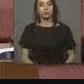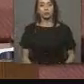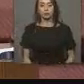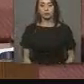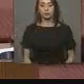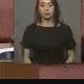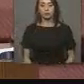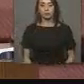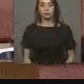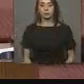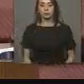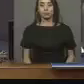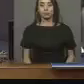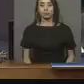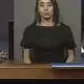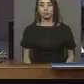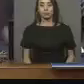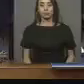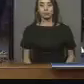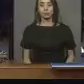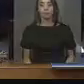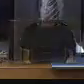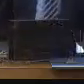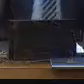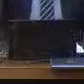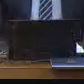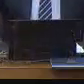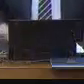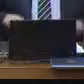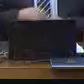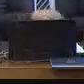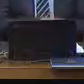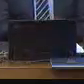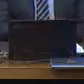En el tiempo restante, diputado señor Alvarado.